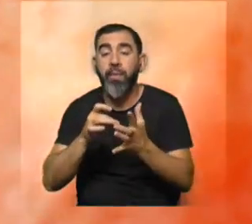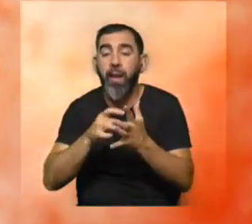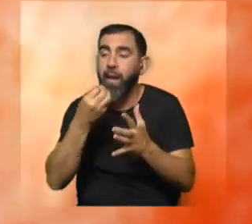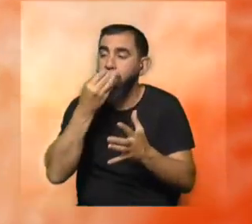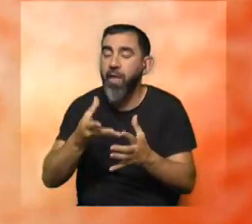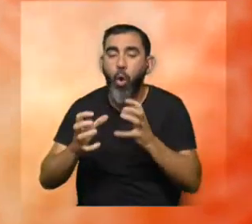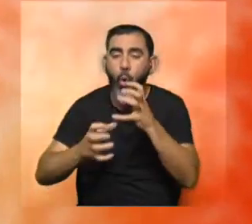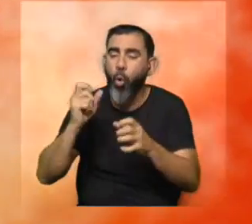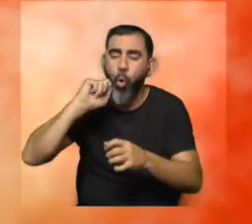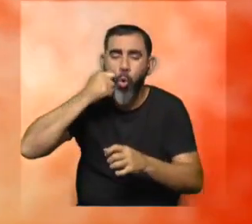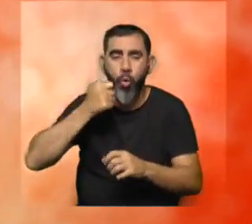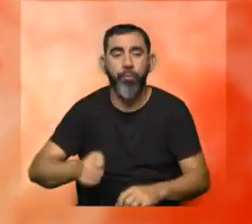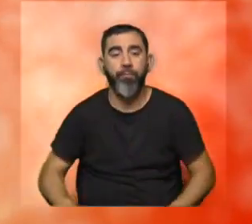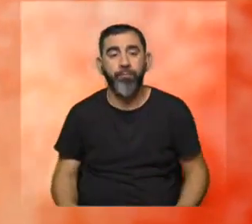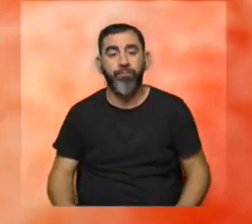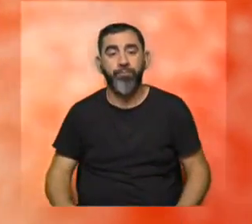color.